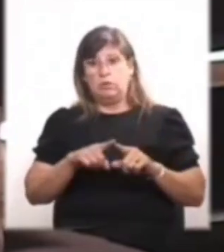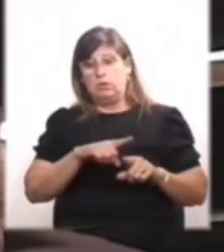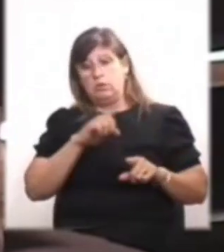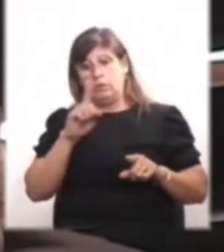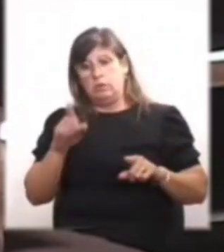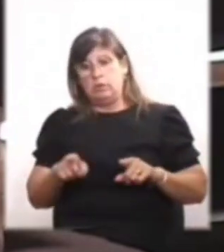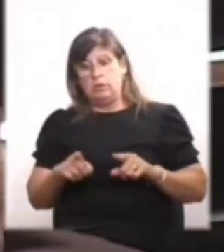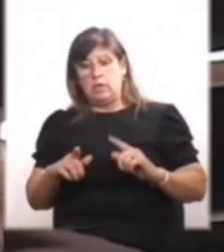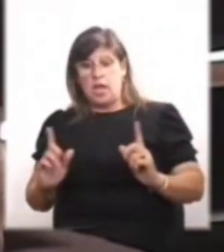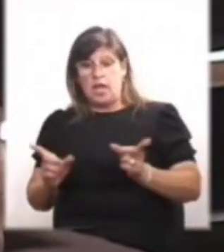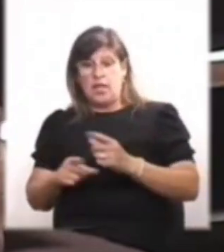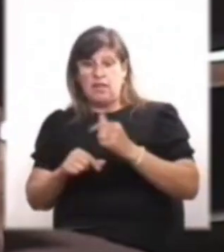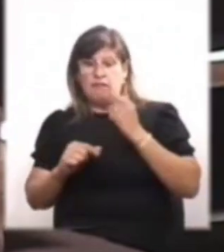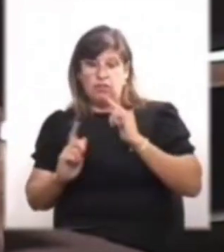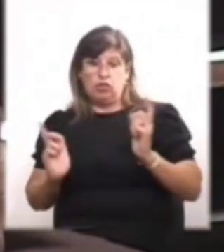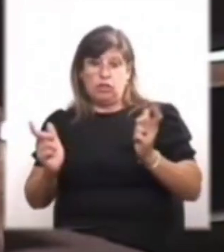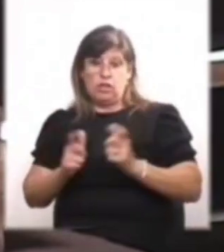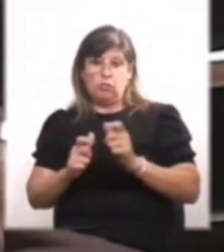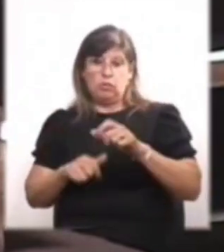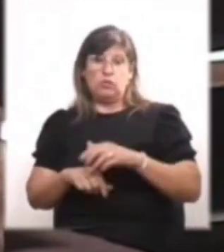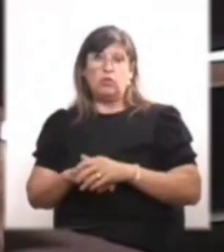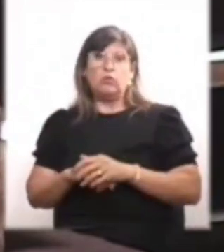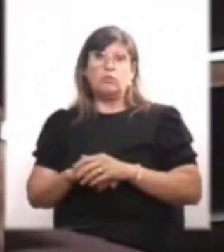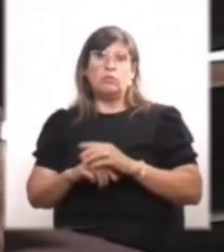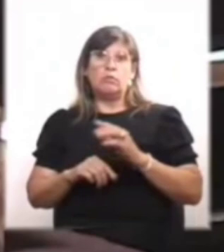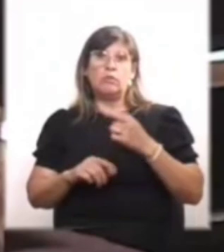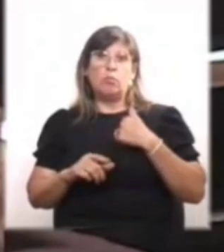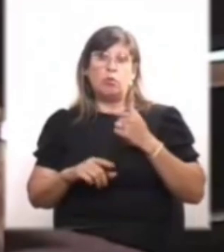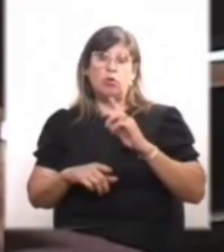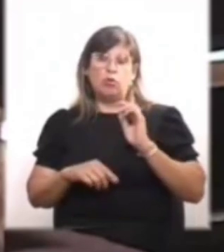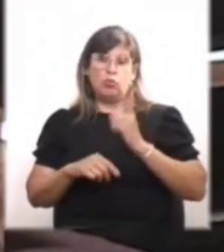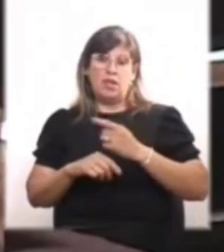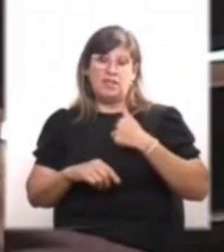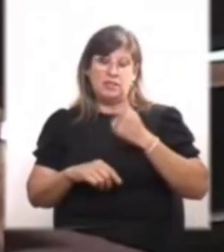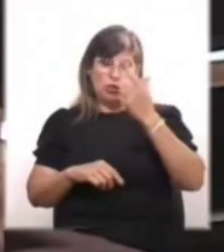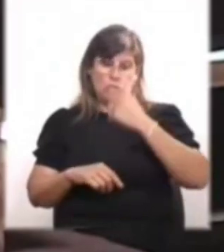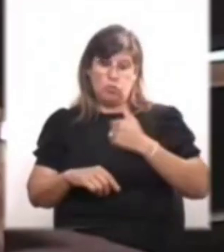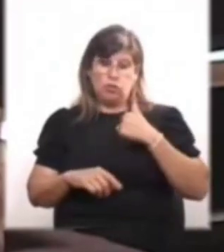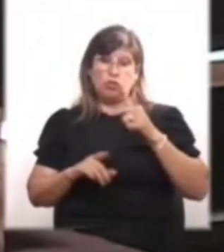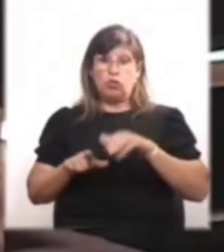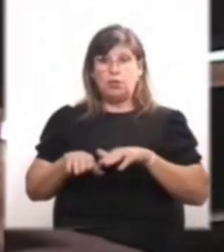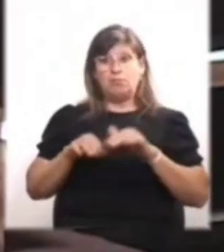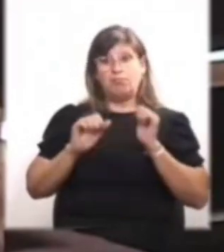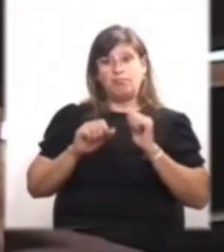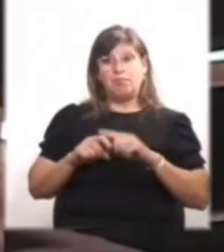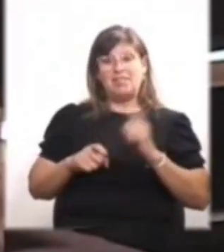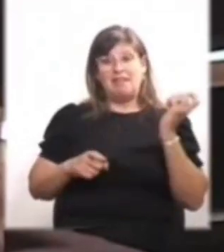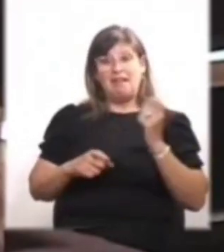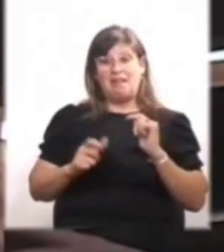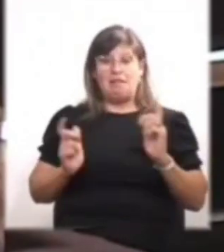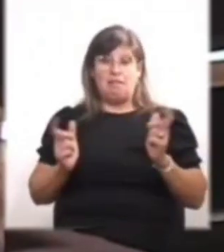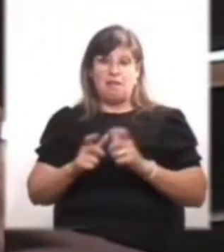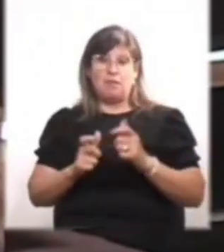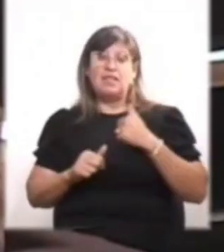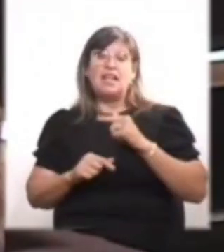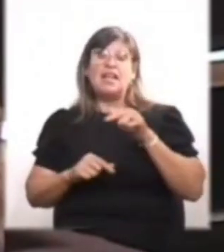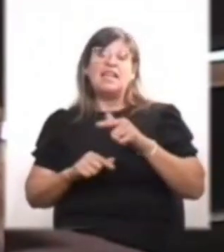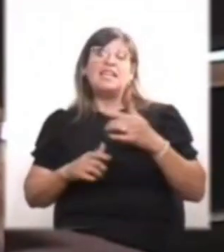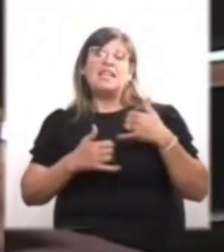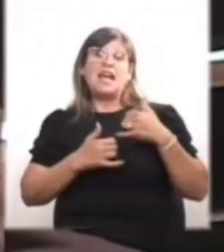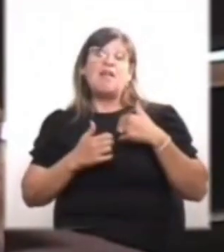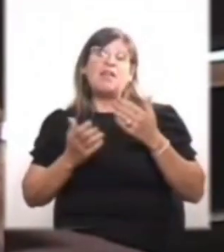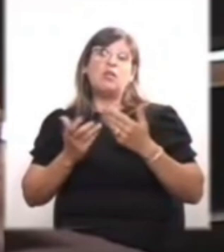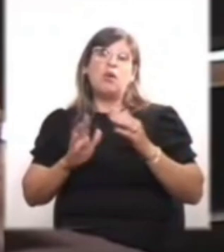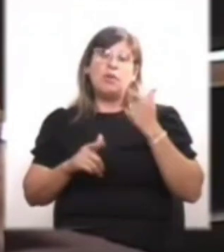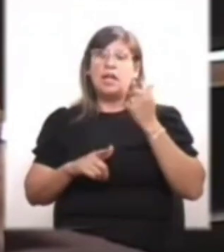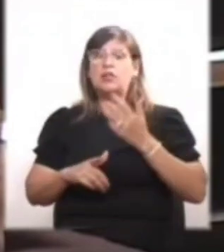y la finalización de la misma, por una decisión personal yo me retiré del partido, y Cabildo con todo derecho reclamó sus cargos